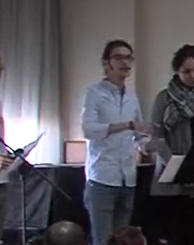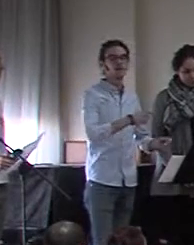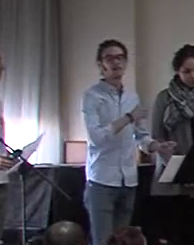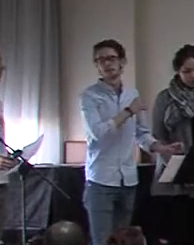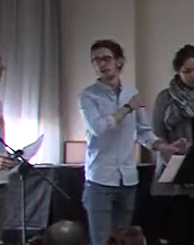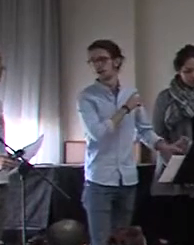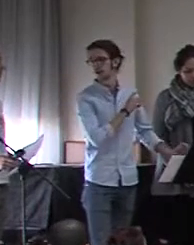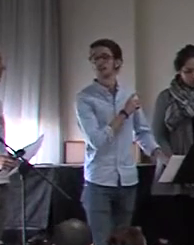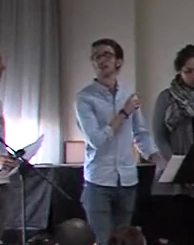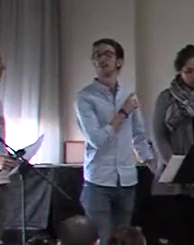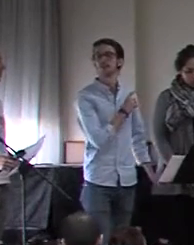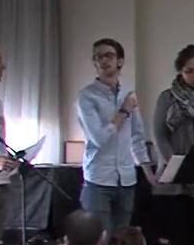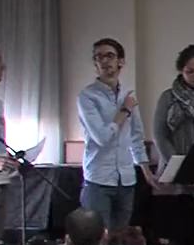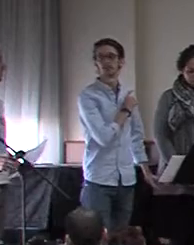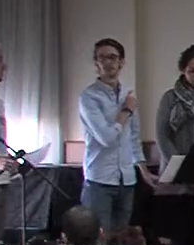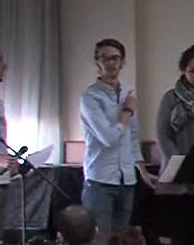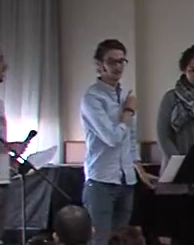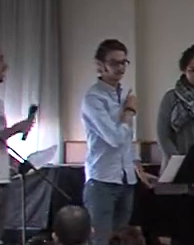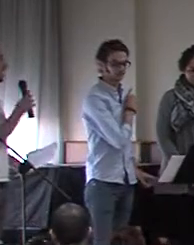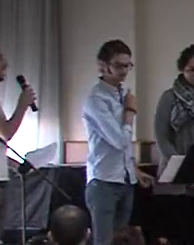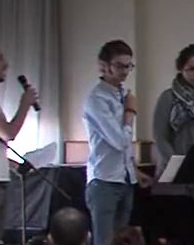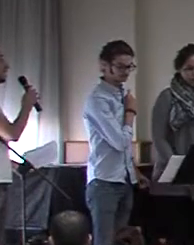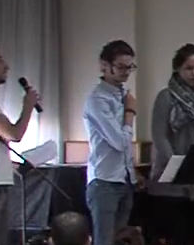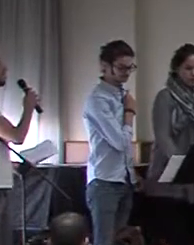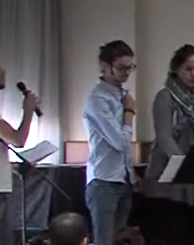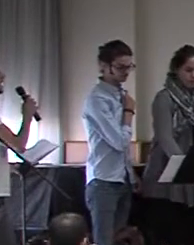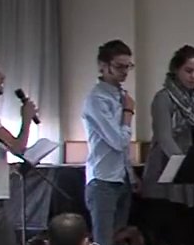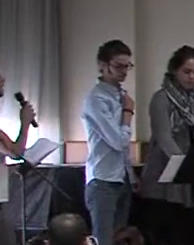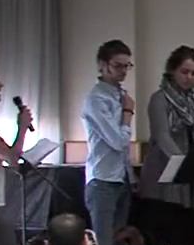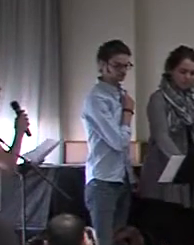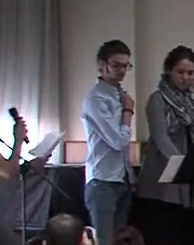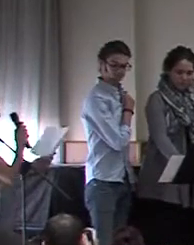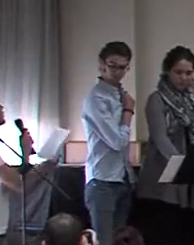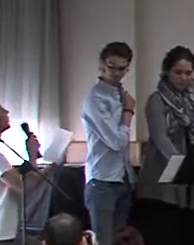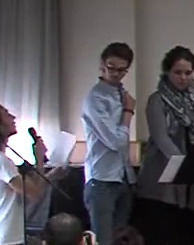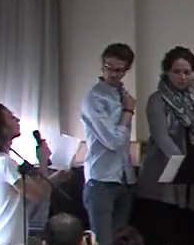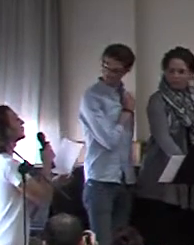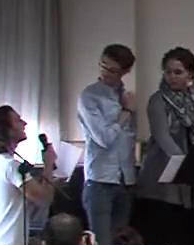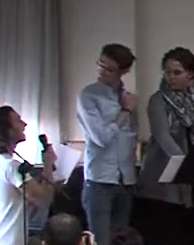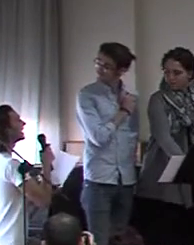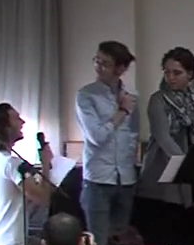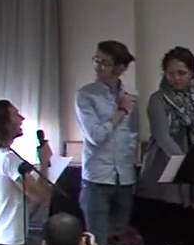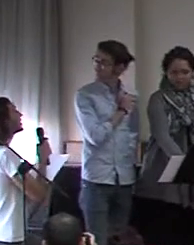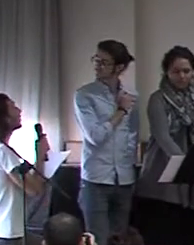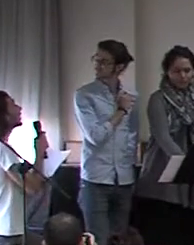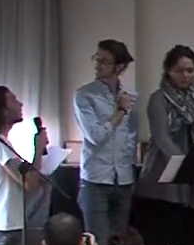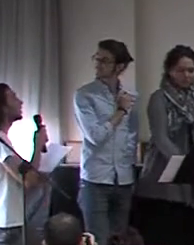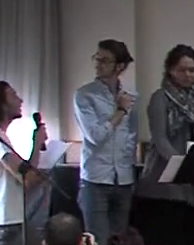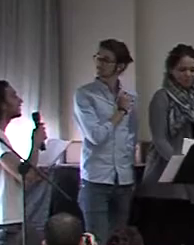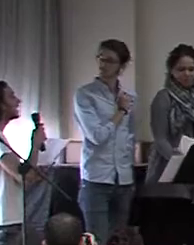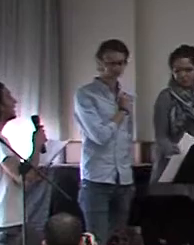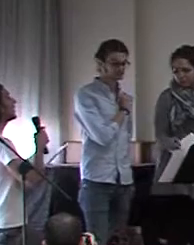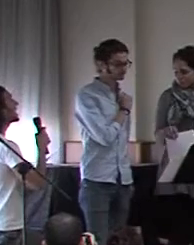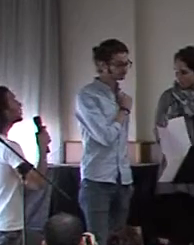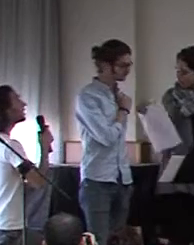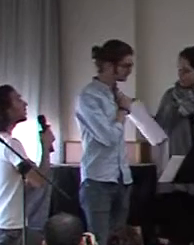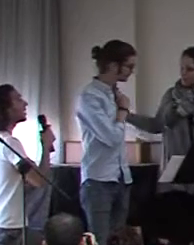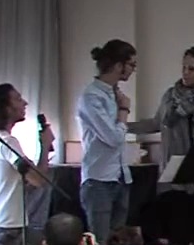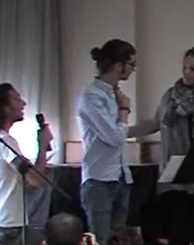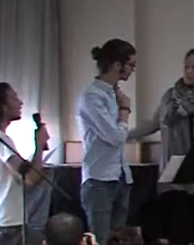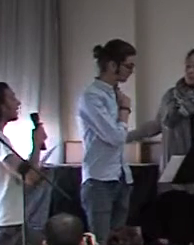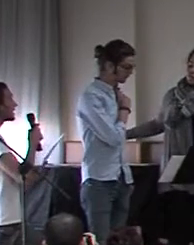decir que vence. Aunque es justo que acepte humilde puesto a tus plantas el alto don que me ofreces, ¿de qué